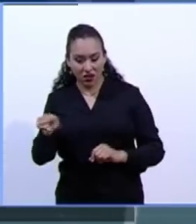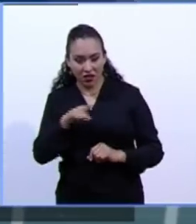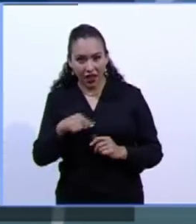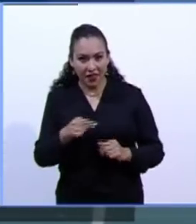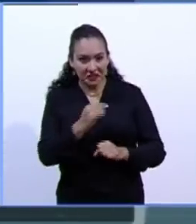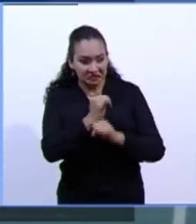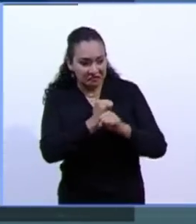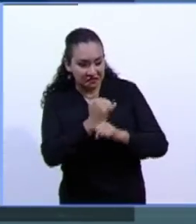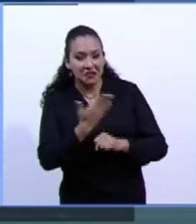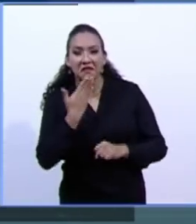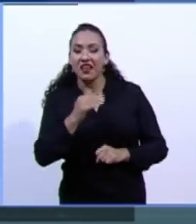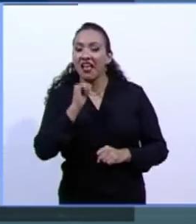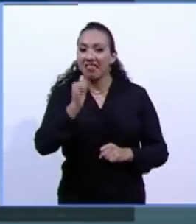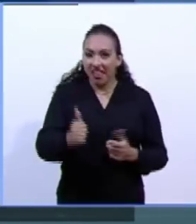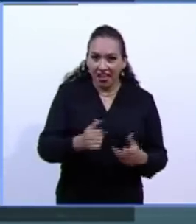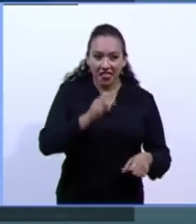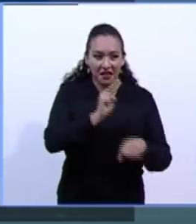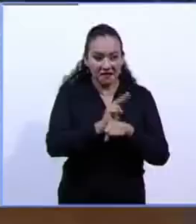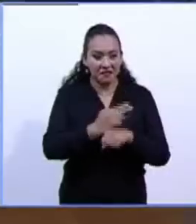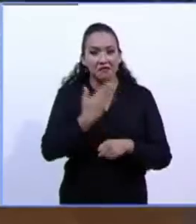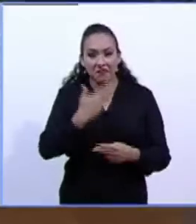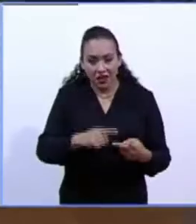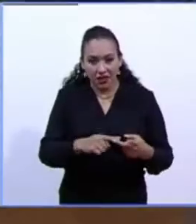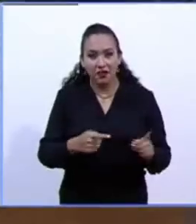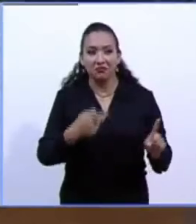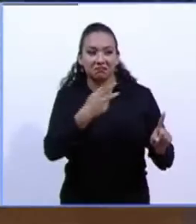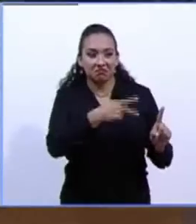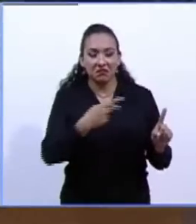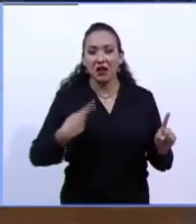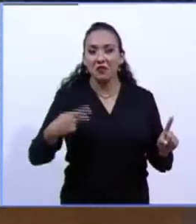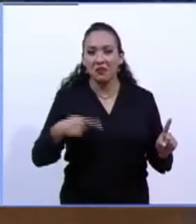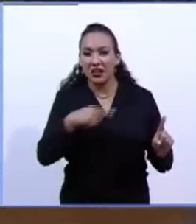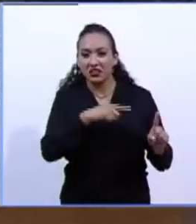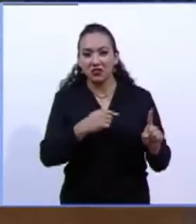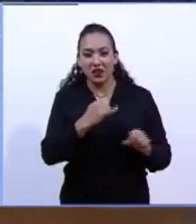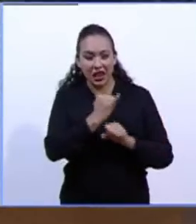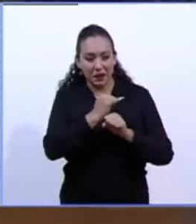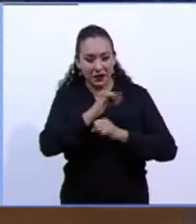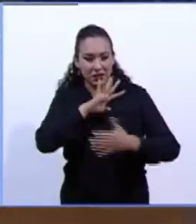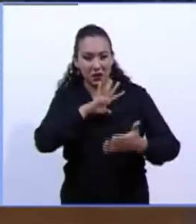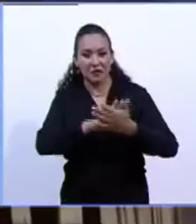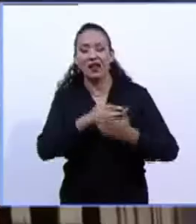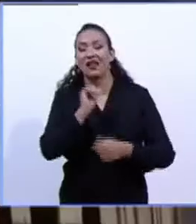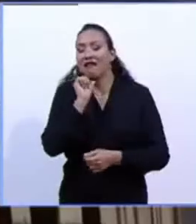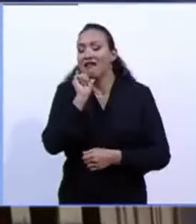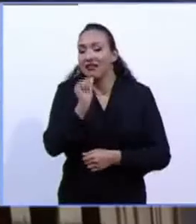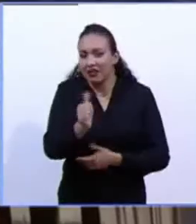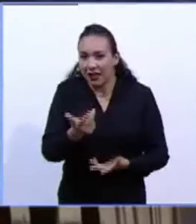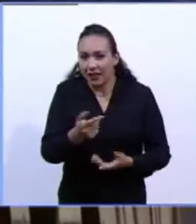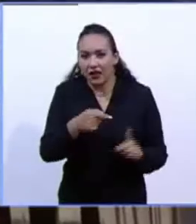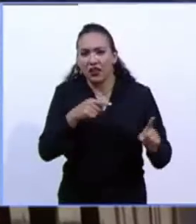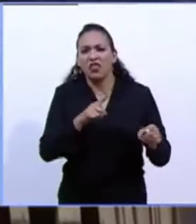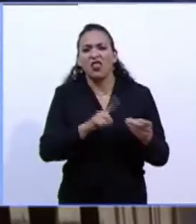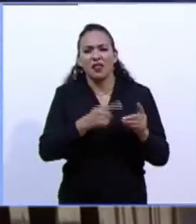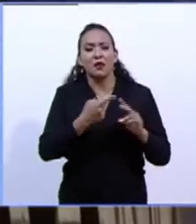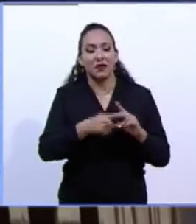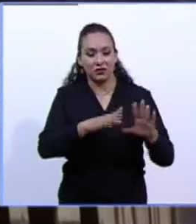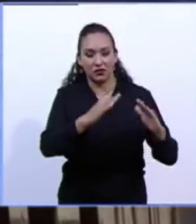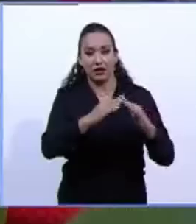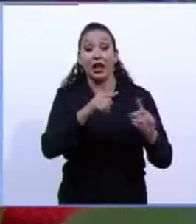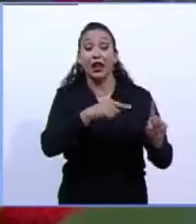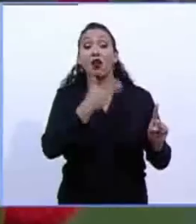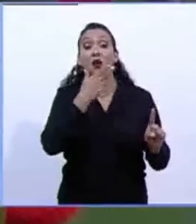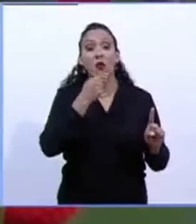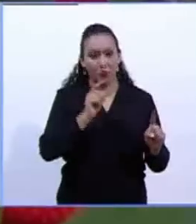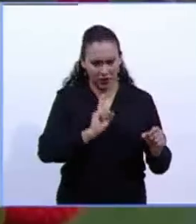debida diligencia y la violación a la garantía de plazo razonable en proceso penal iniciado a raíz de su homicidio. La víctima pertenecía